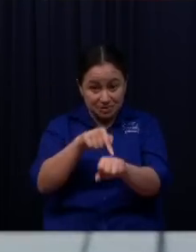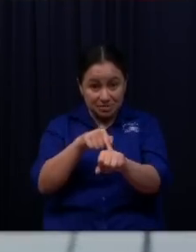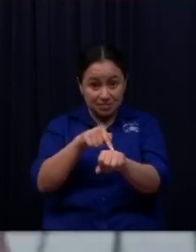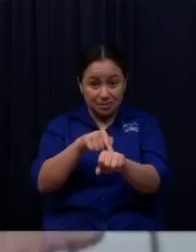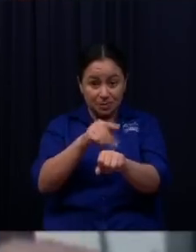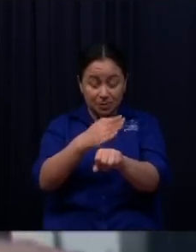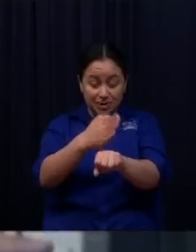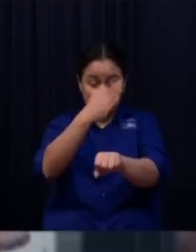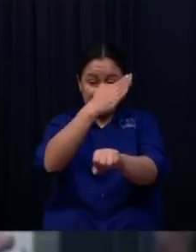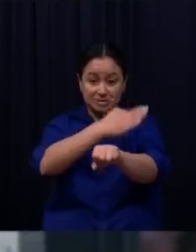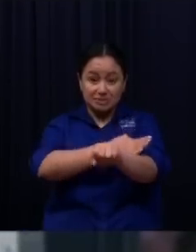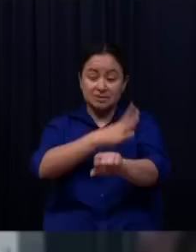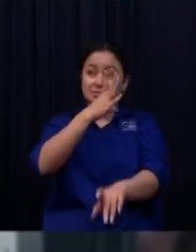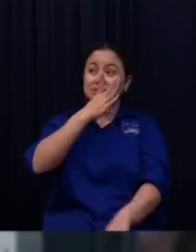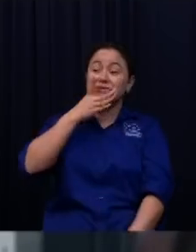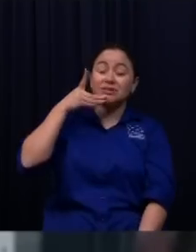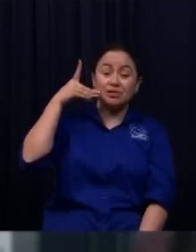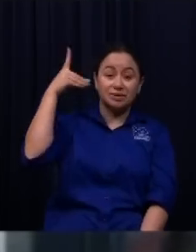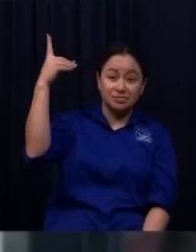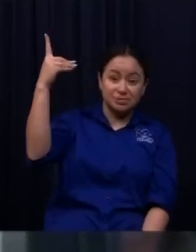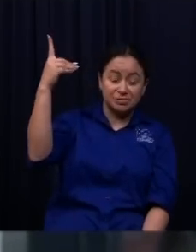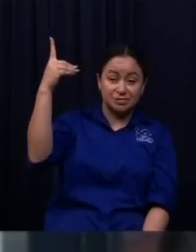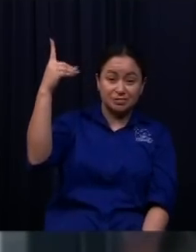porque no había creación.